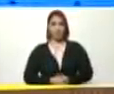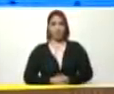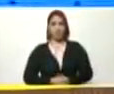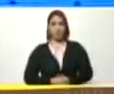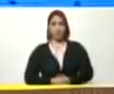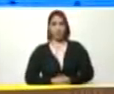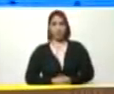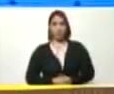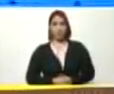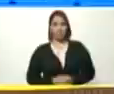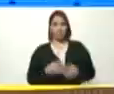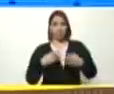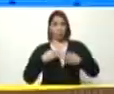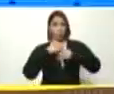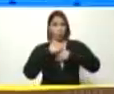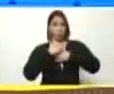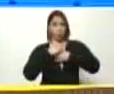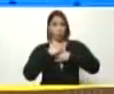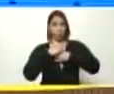dos liquiliquis